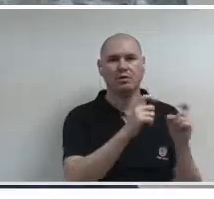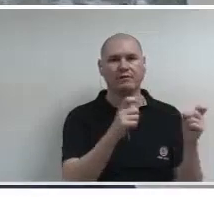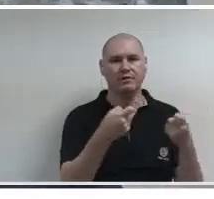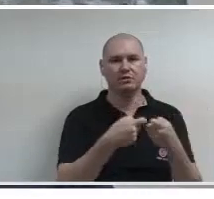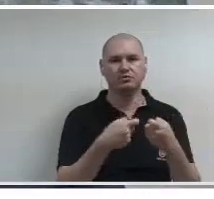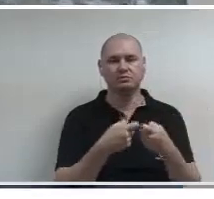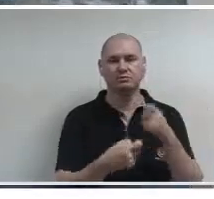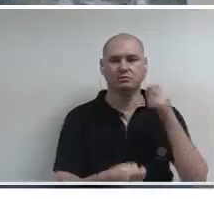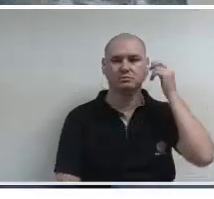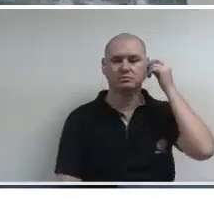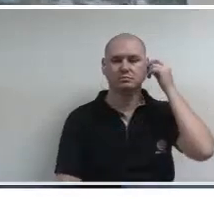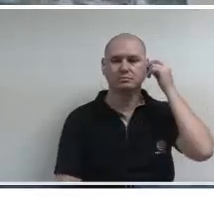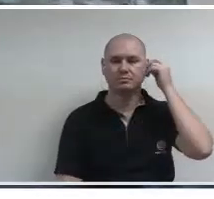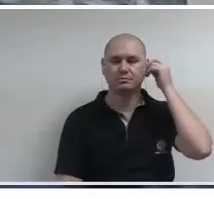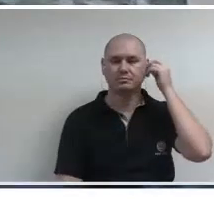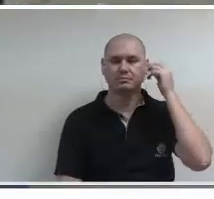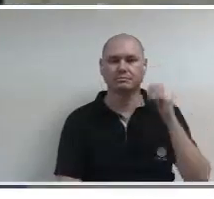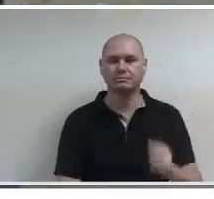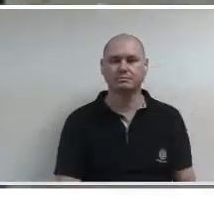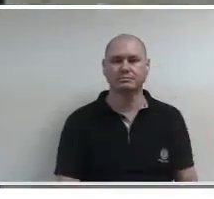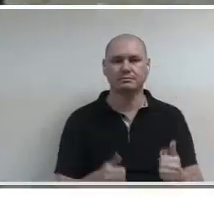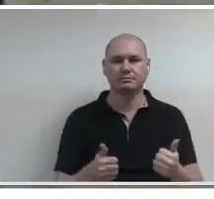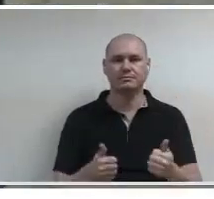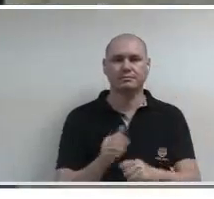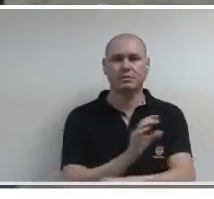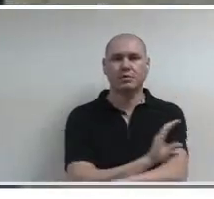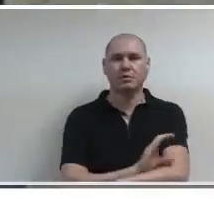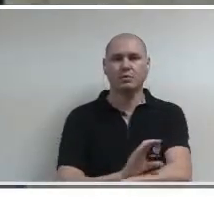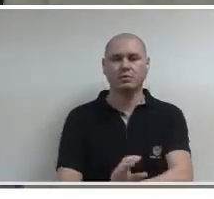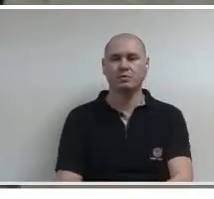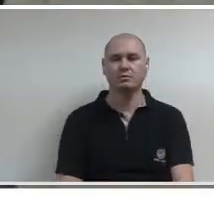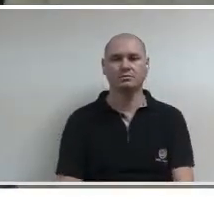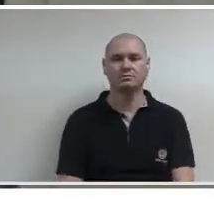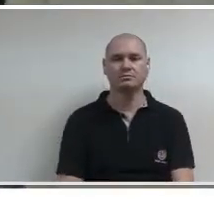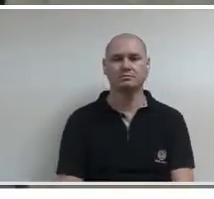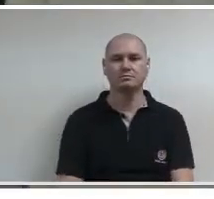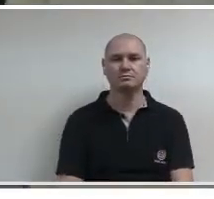mi asociación cuera gremio pe